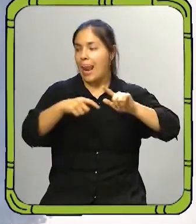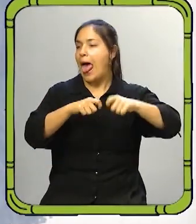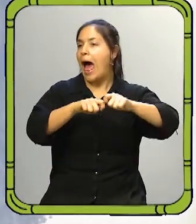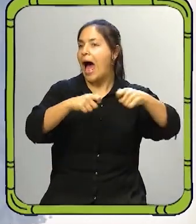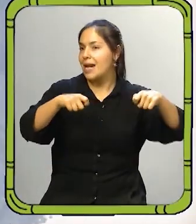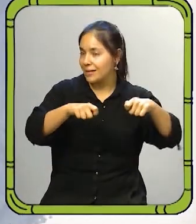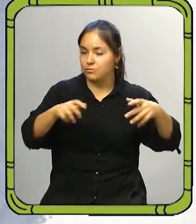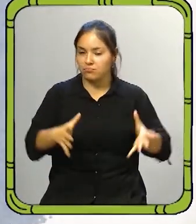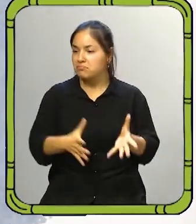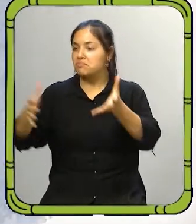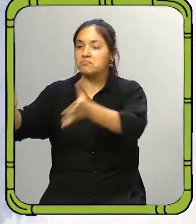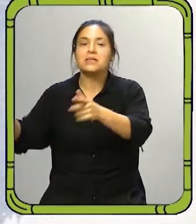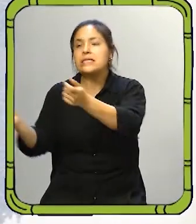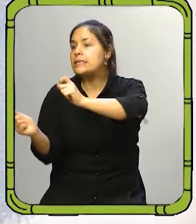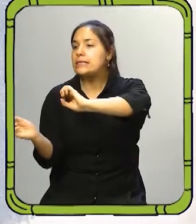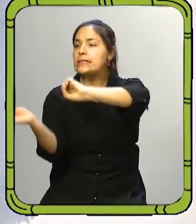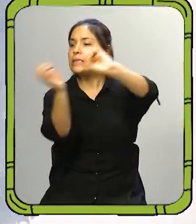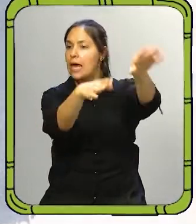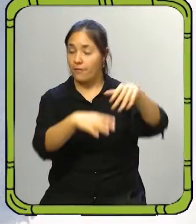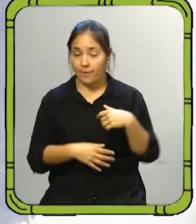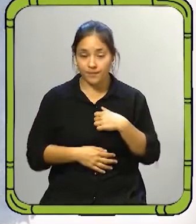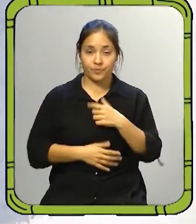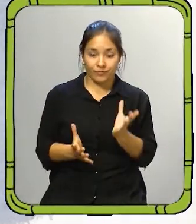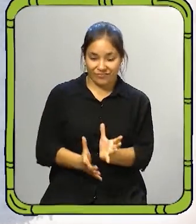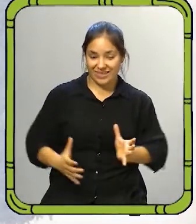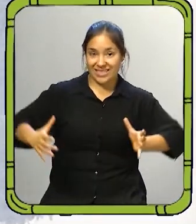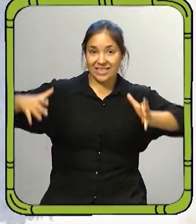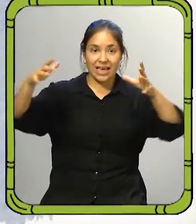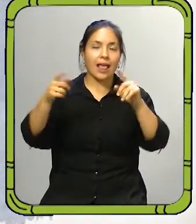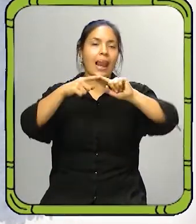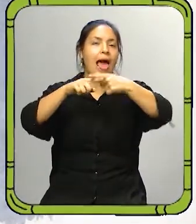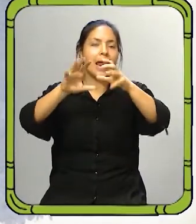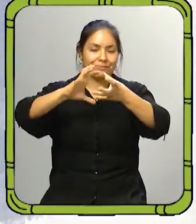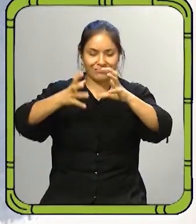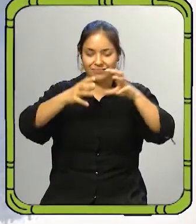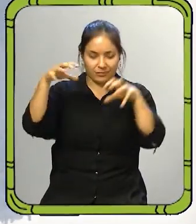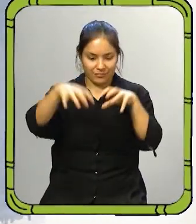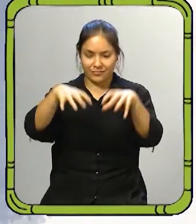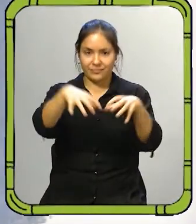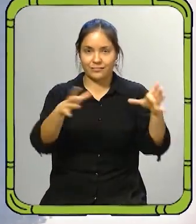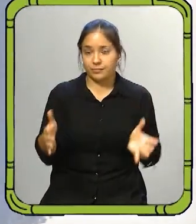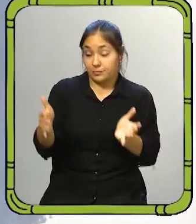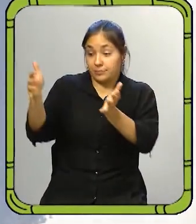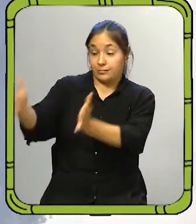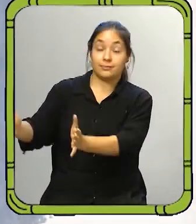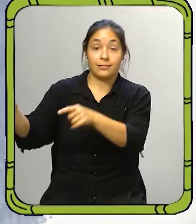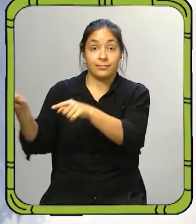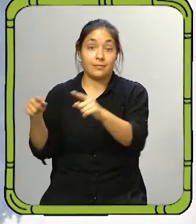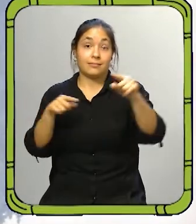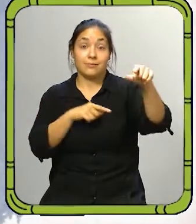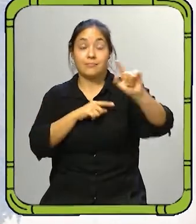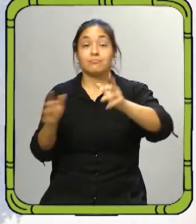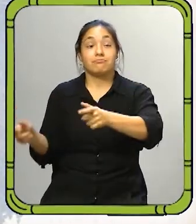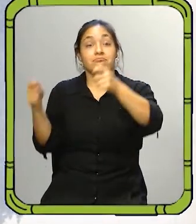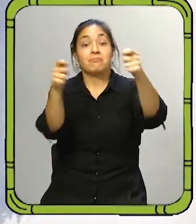te pide. Y le dio una cesta repleta de cosas de lana para que la abuela loba tejiera las mantas